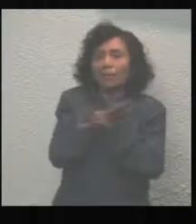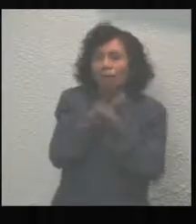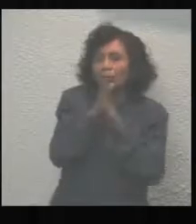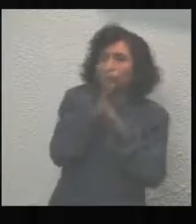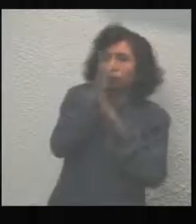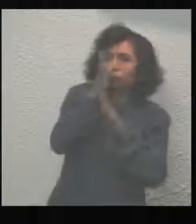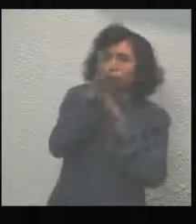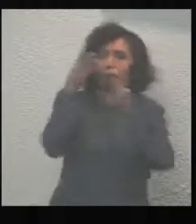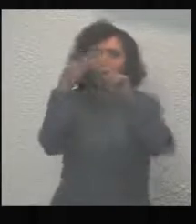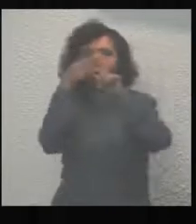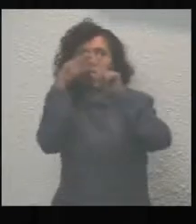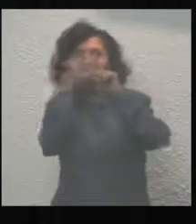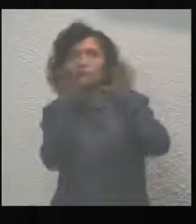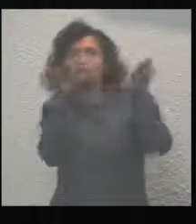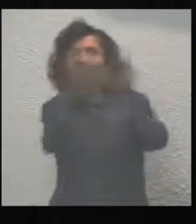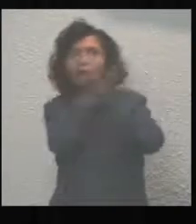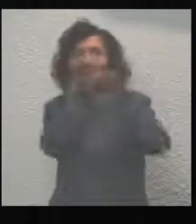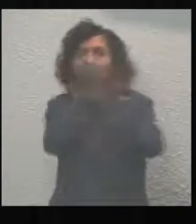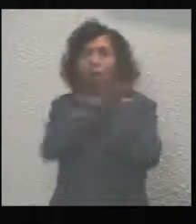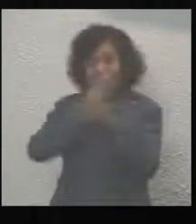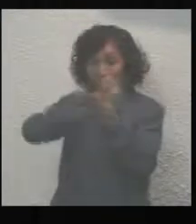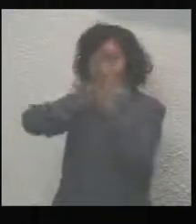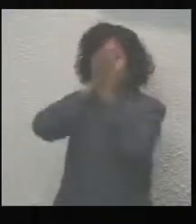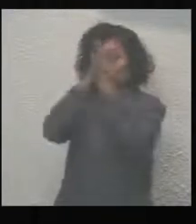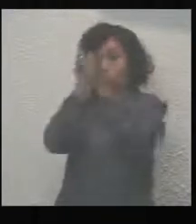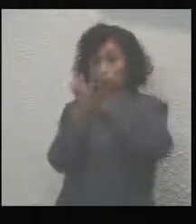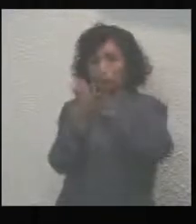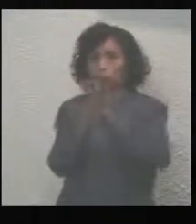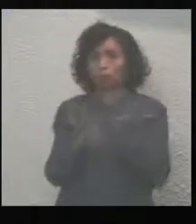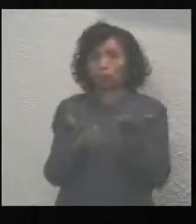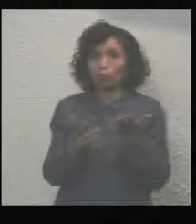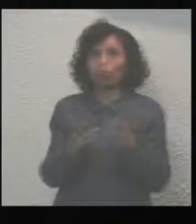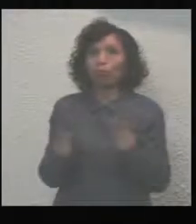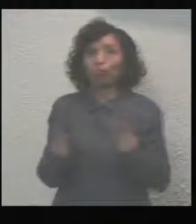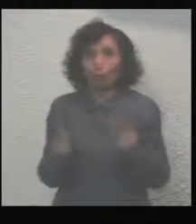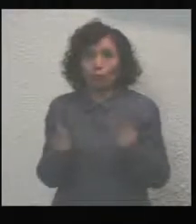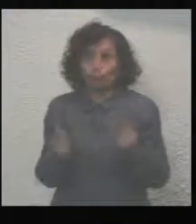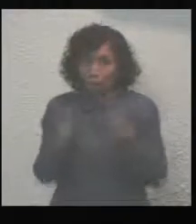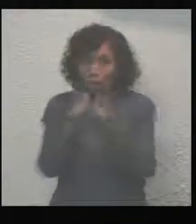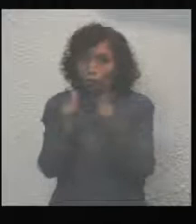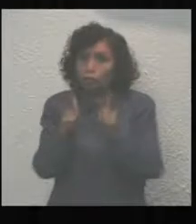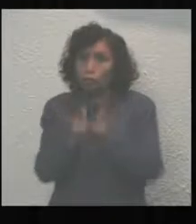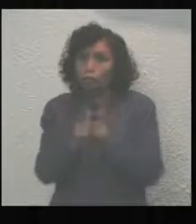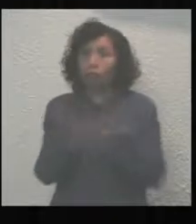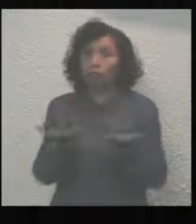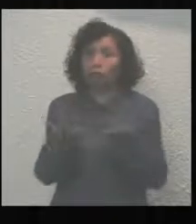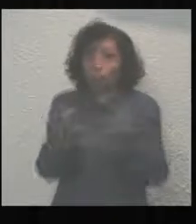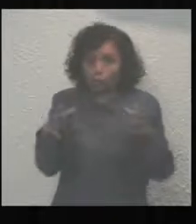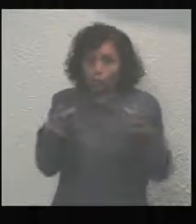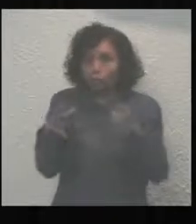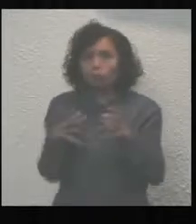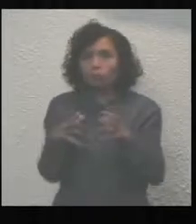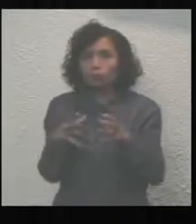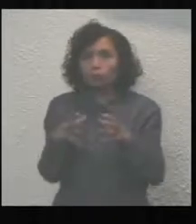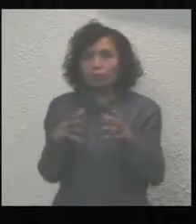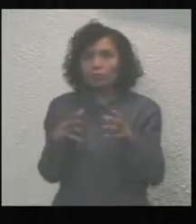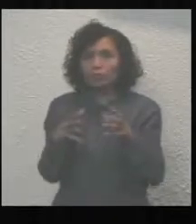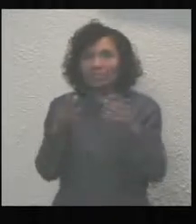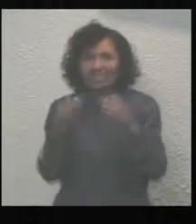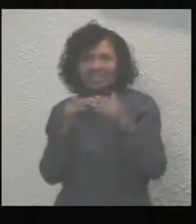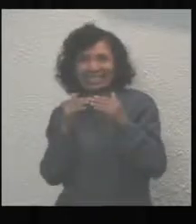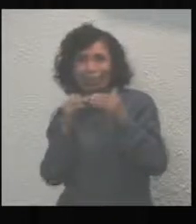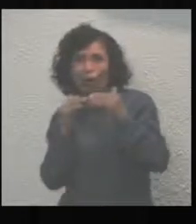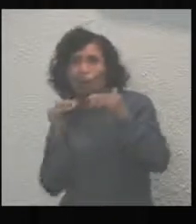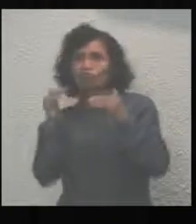y las prioridades si la transformación propuesta por nuestra coalición ahora mayoritaria no logra dar